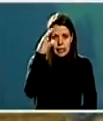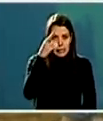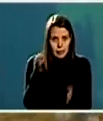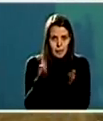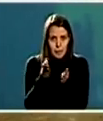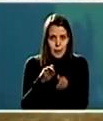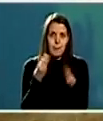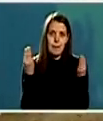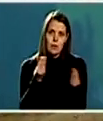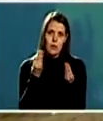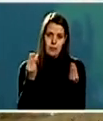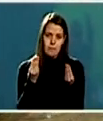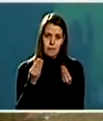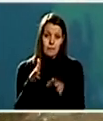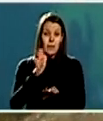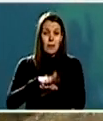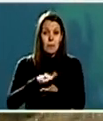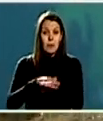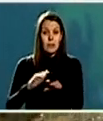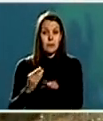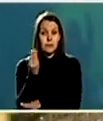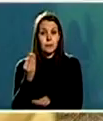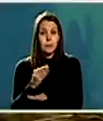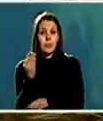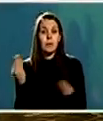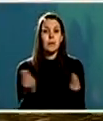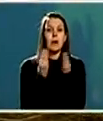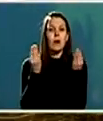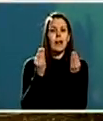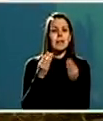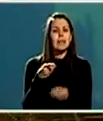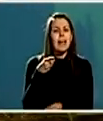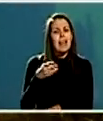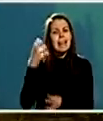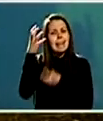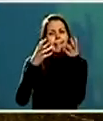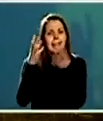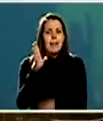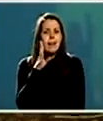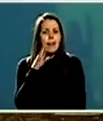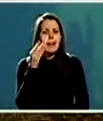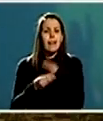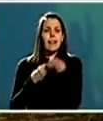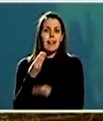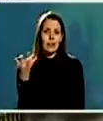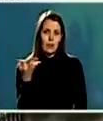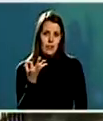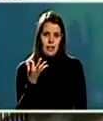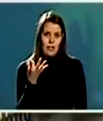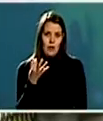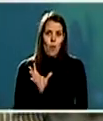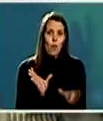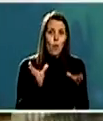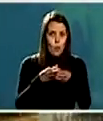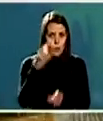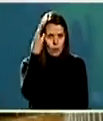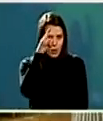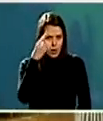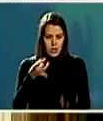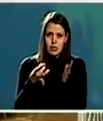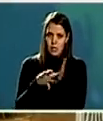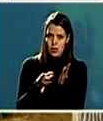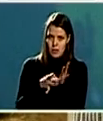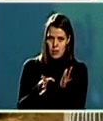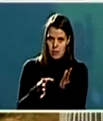vos para favorecer recría granoso Castro cre un rabao de él que cubrir demanda de anima de reposición